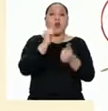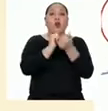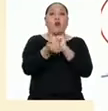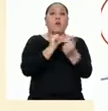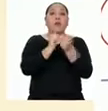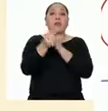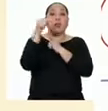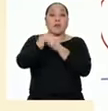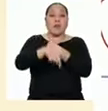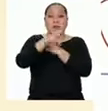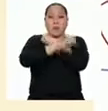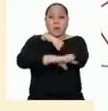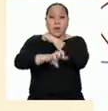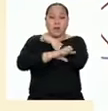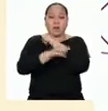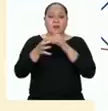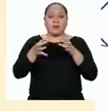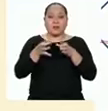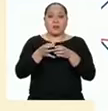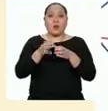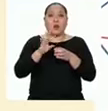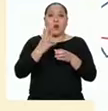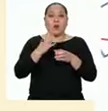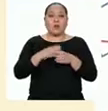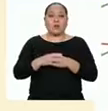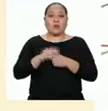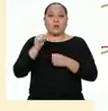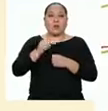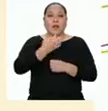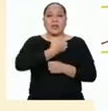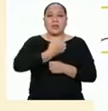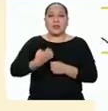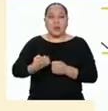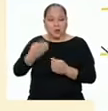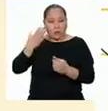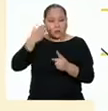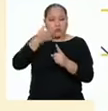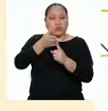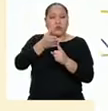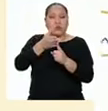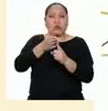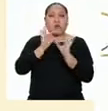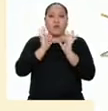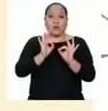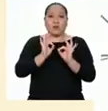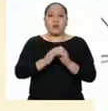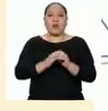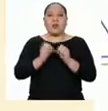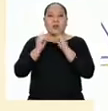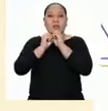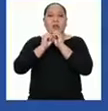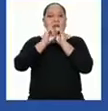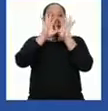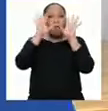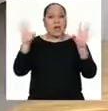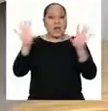del país. Y 4. Estado eficiente, transparente y